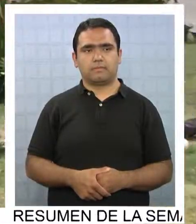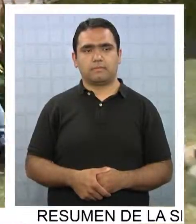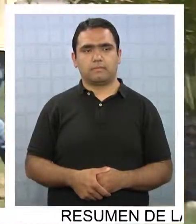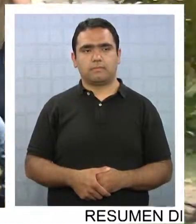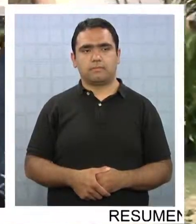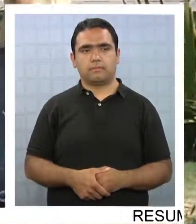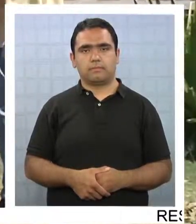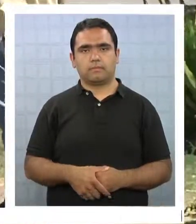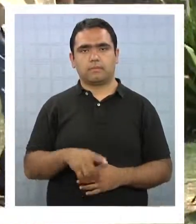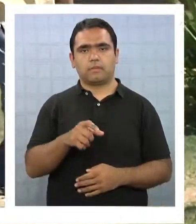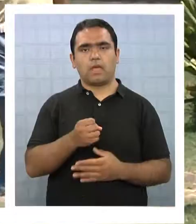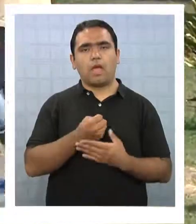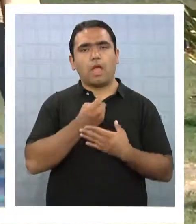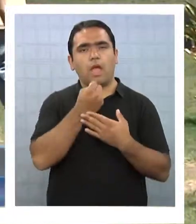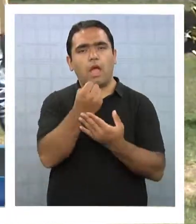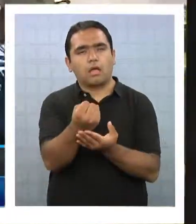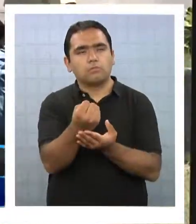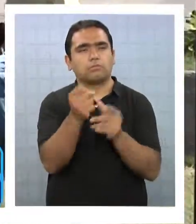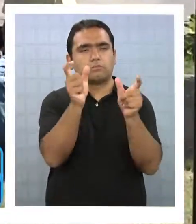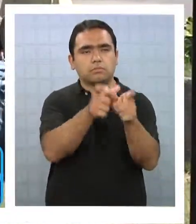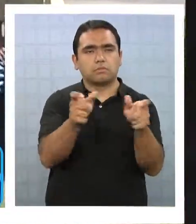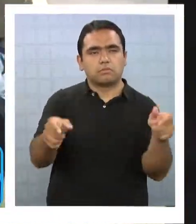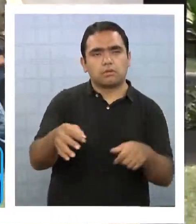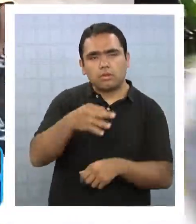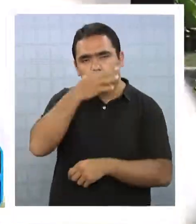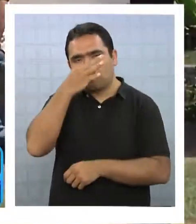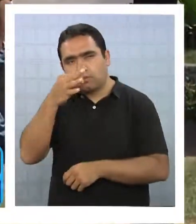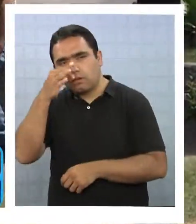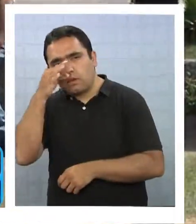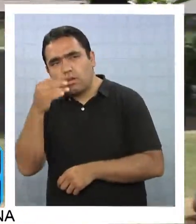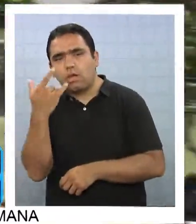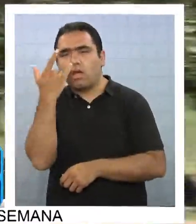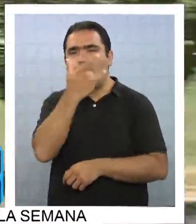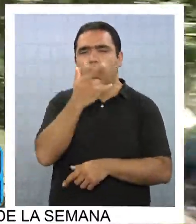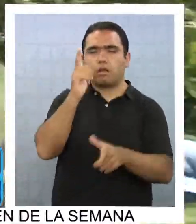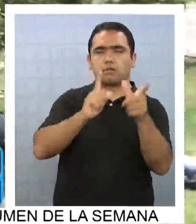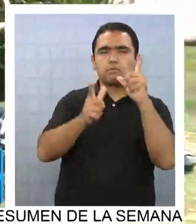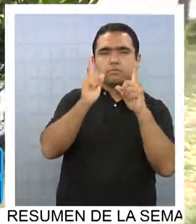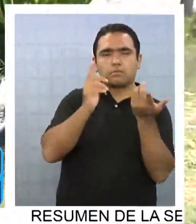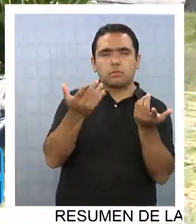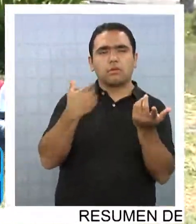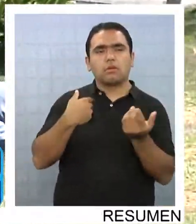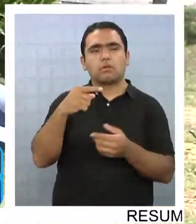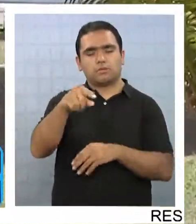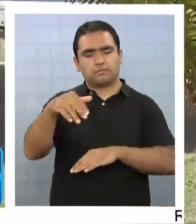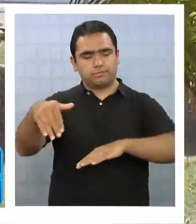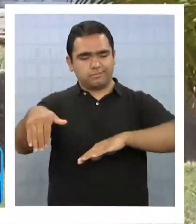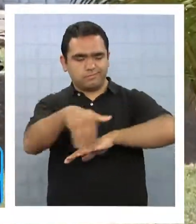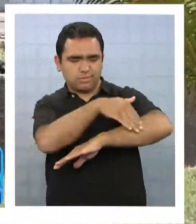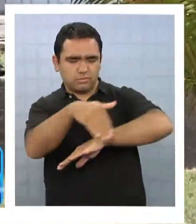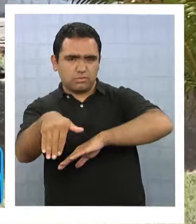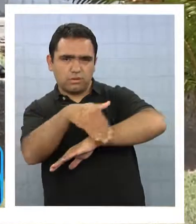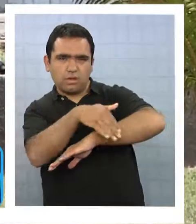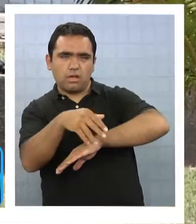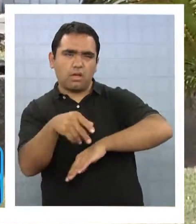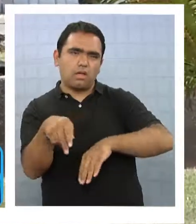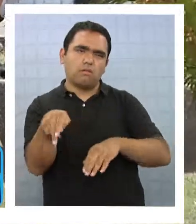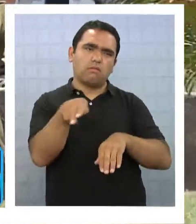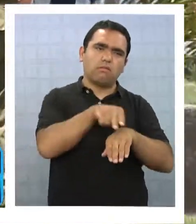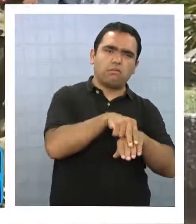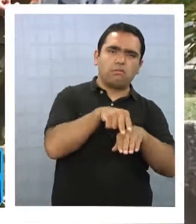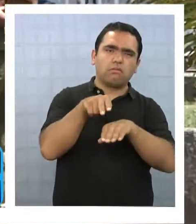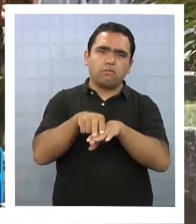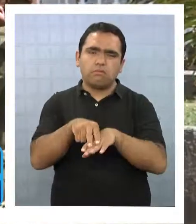Rescatar de la droga y el alcohol a aquellos que son adictos o sacar de vivir en la calle a personas que tomaron como opción esa vida